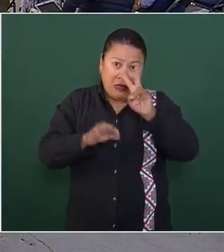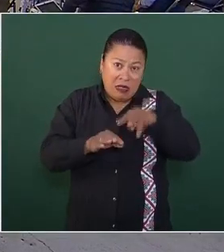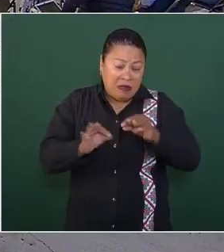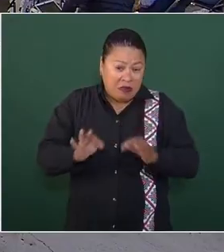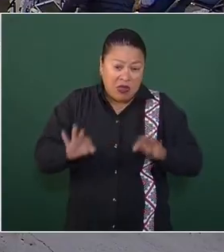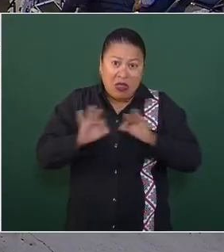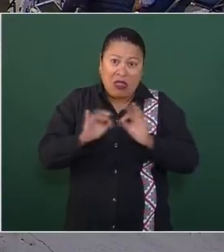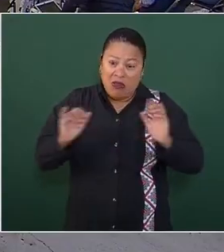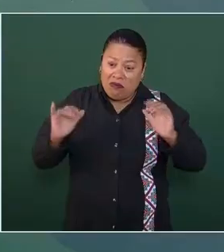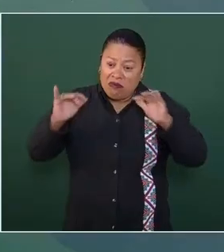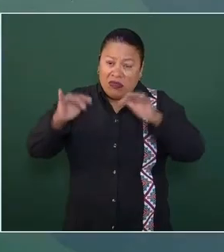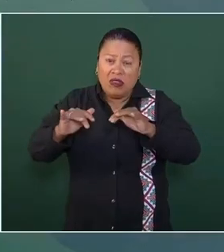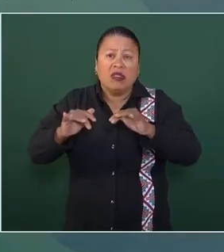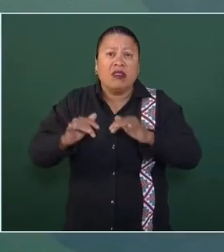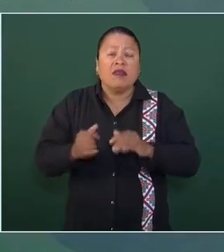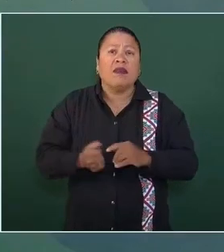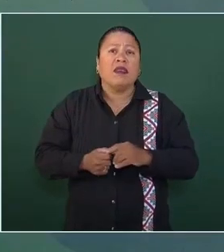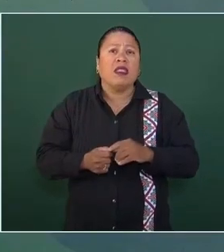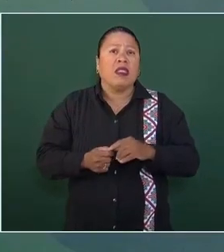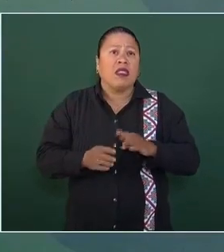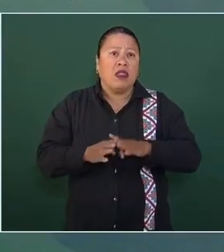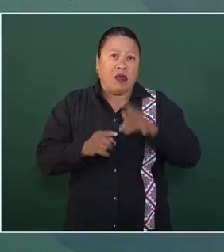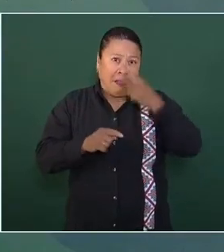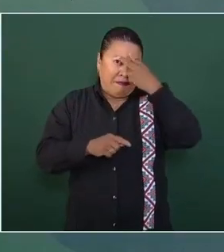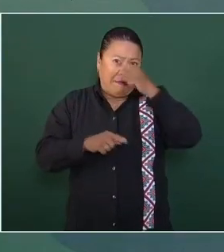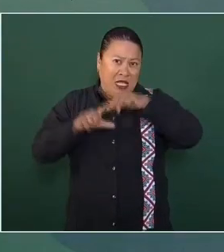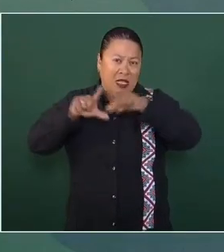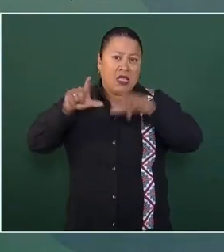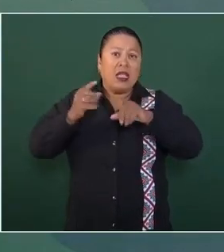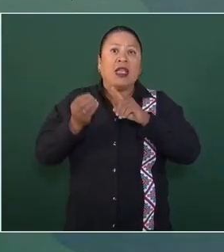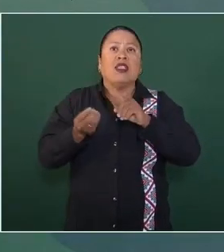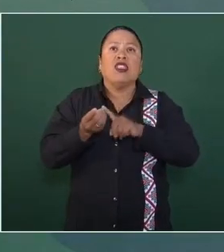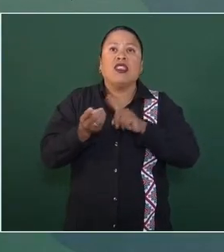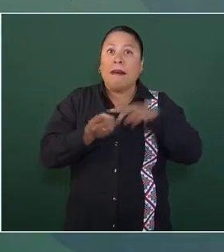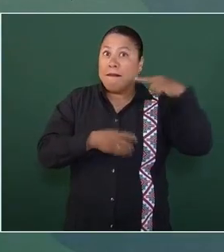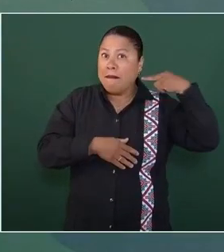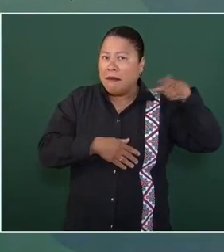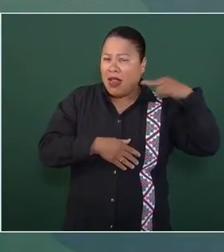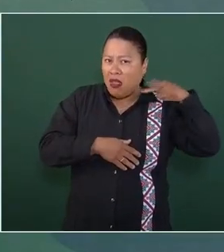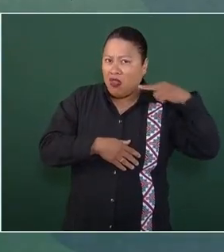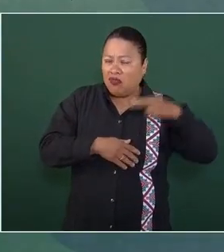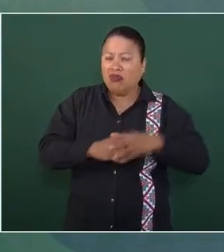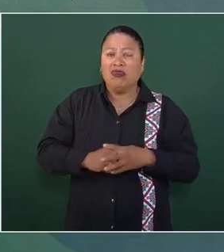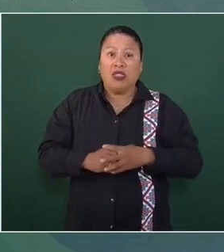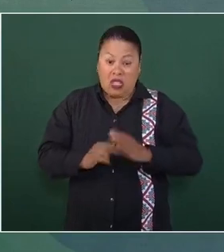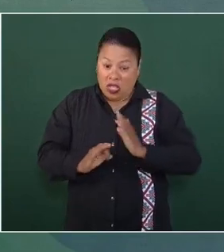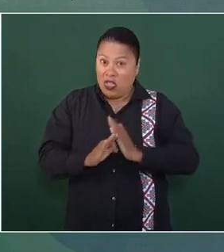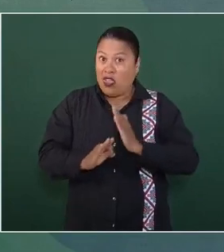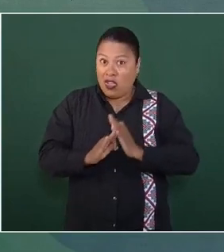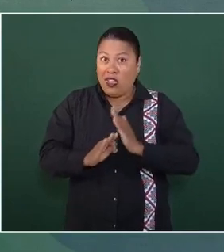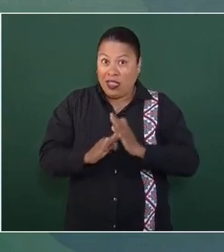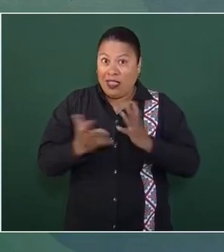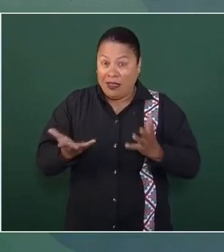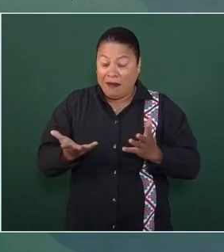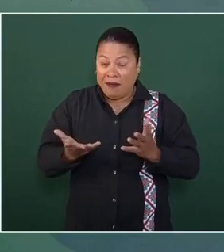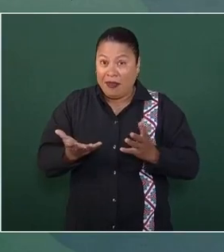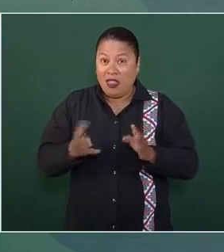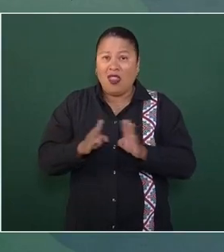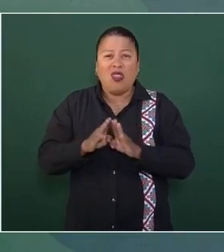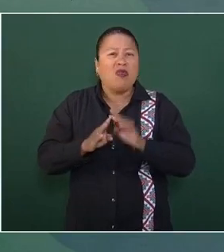del Atlántico en el Golfo de México fue el puerto de Veracruz pues ahora en transporte